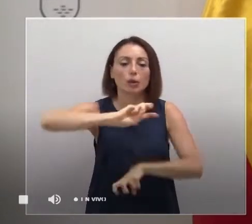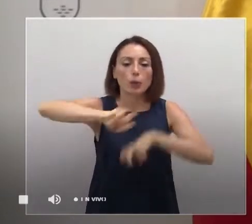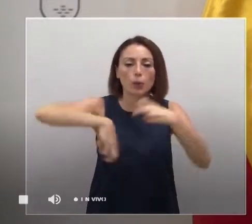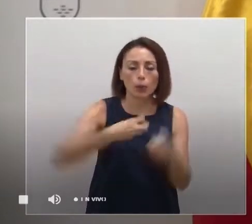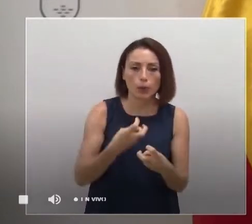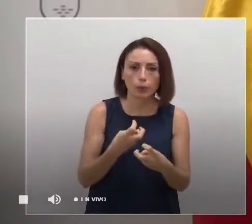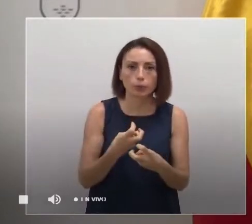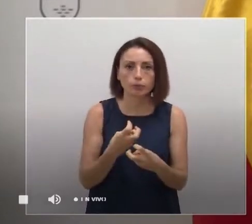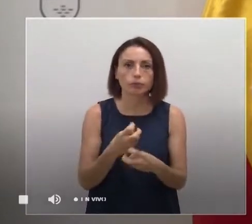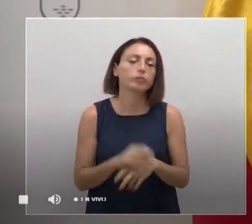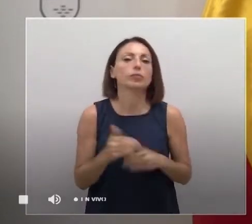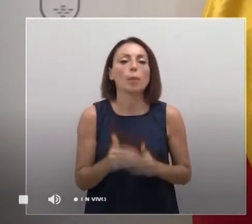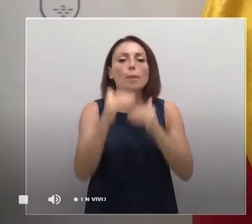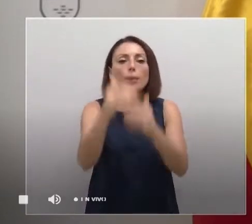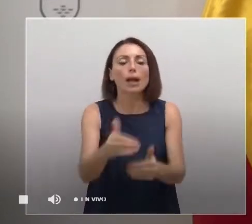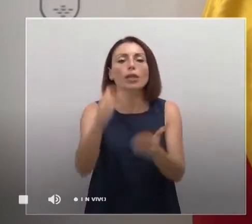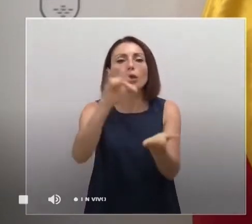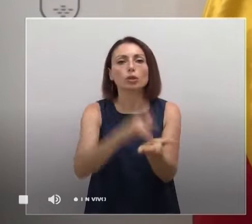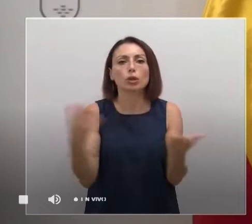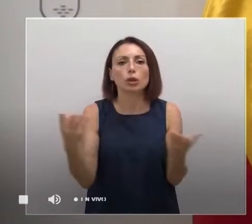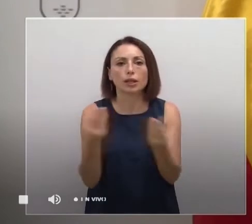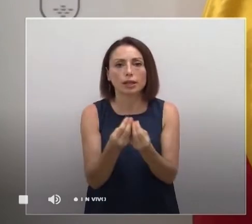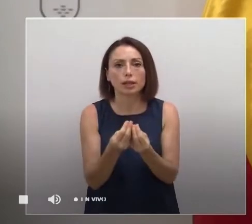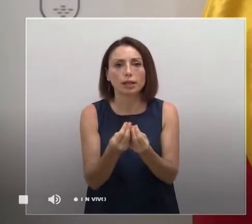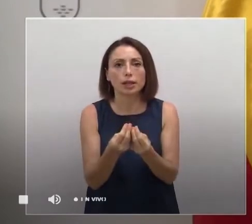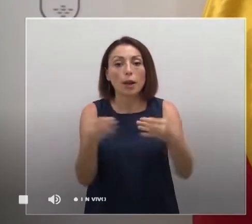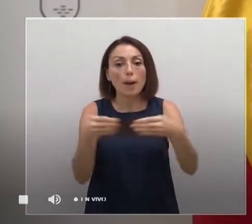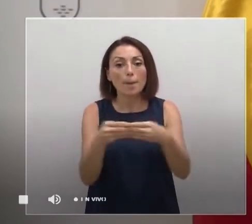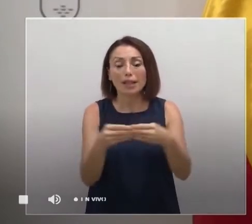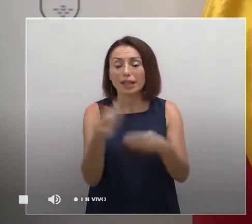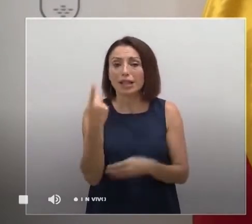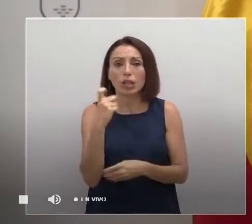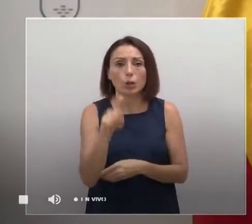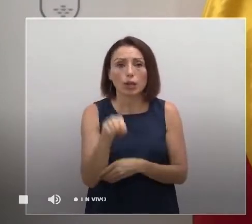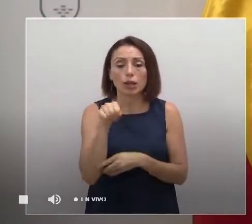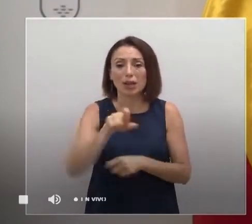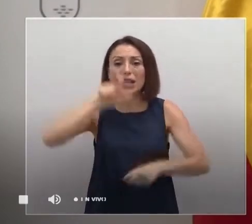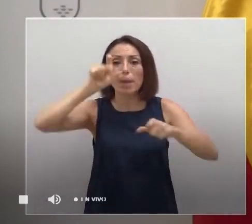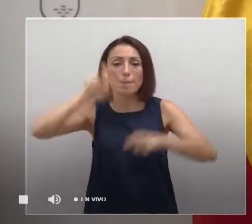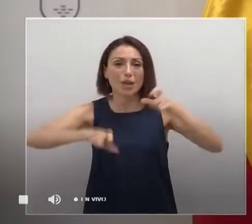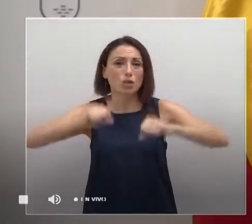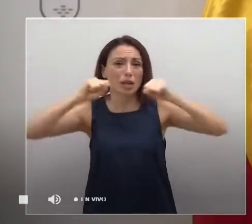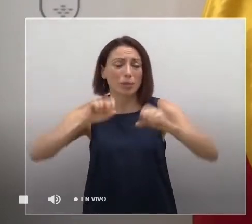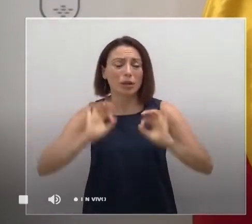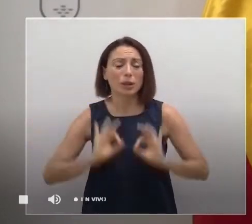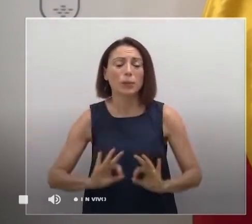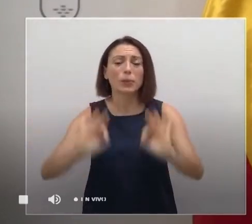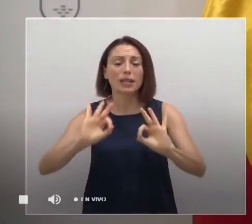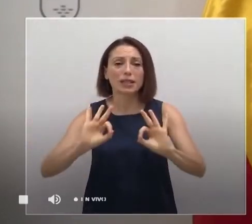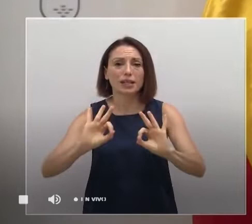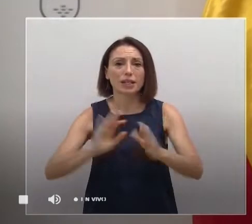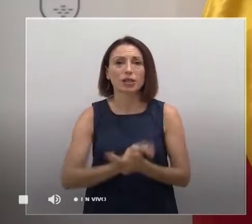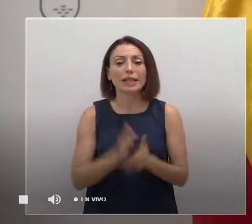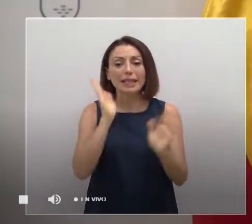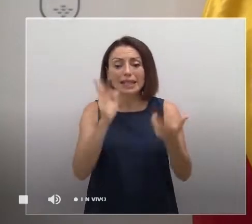que les corresponda así no será necesario que los pacientes entre ellos y sobre todo a las personas mayores que finalizaban el